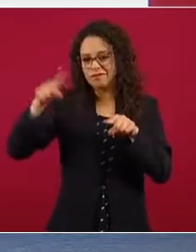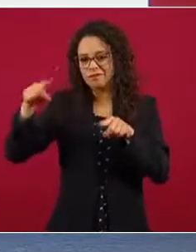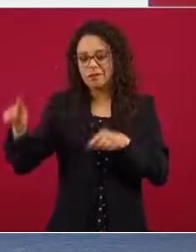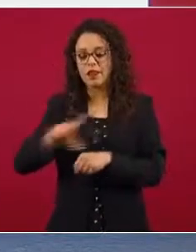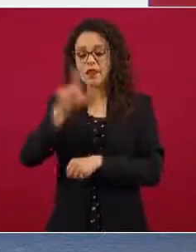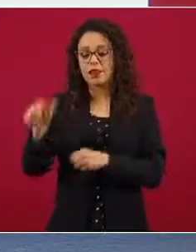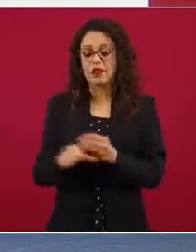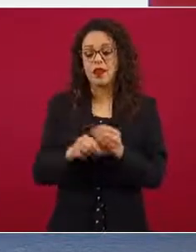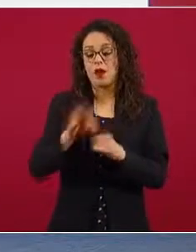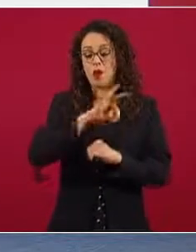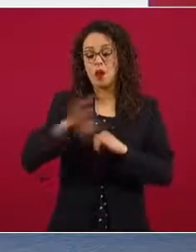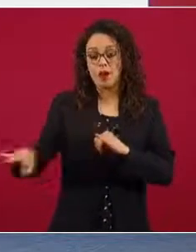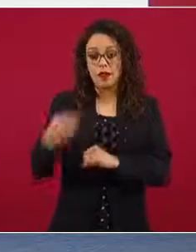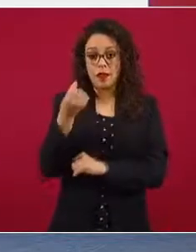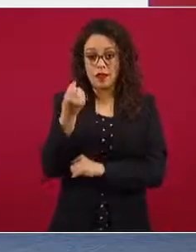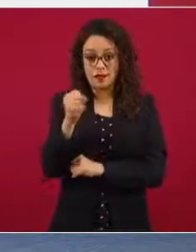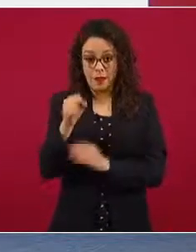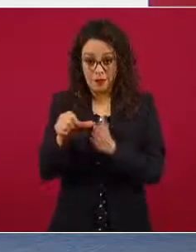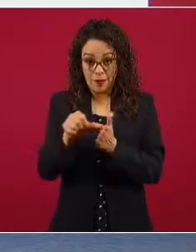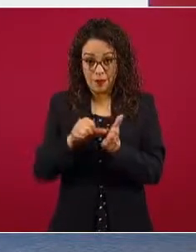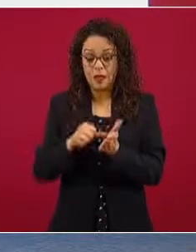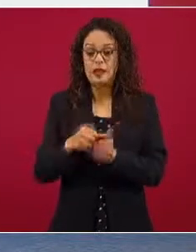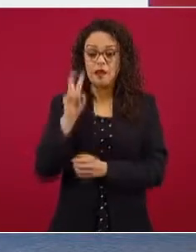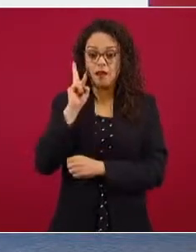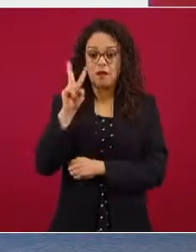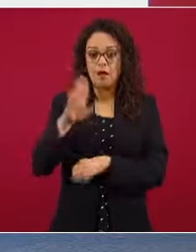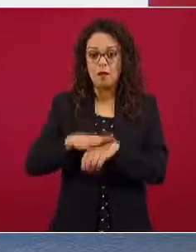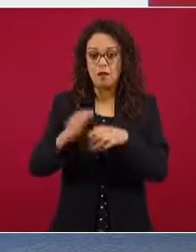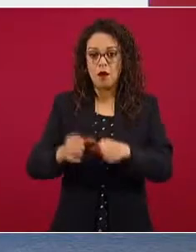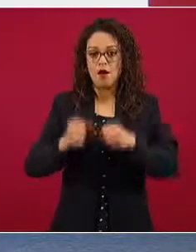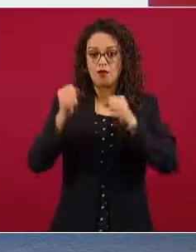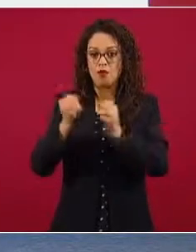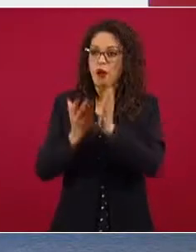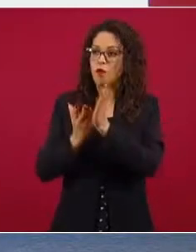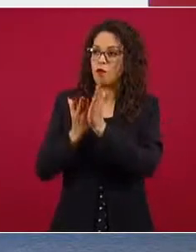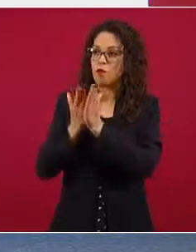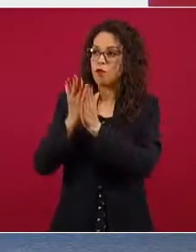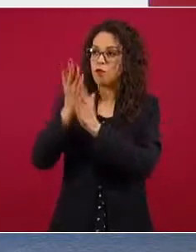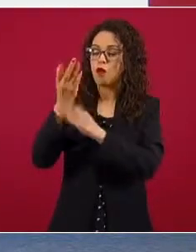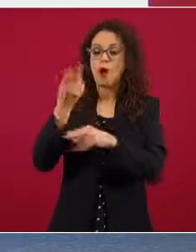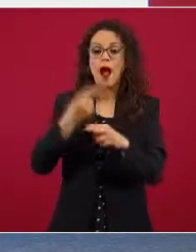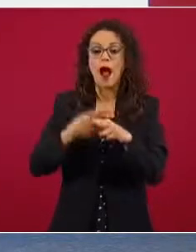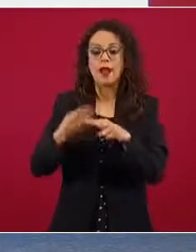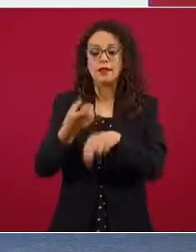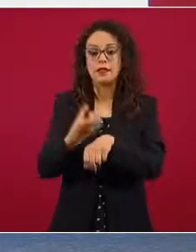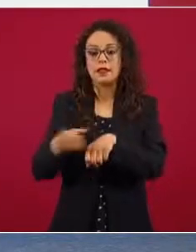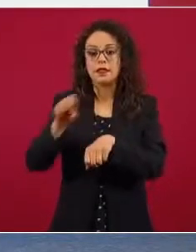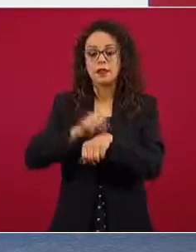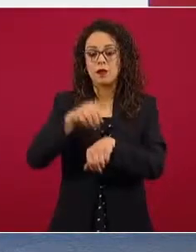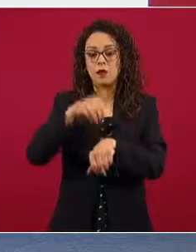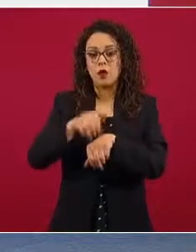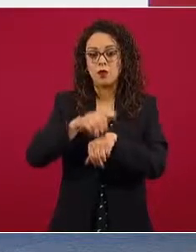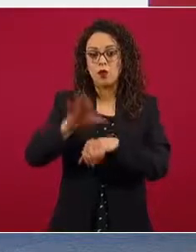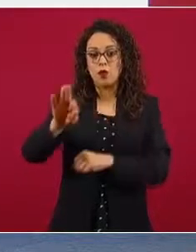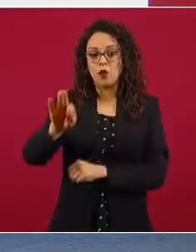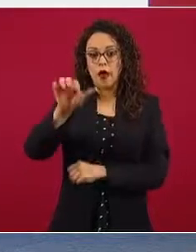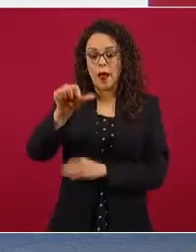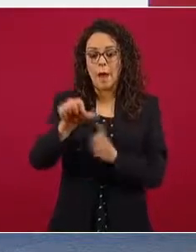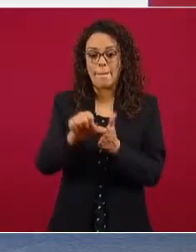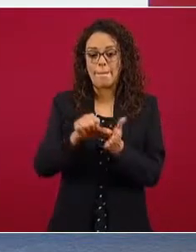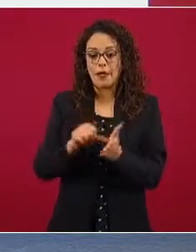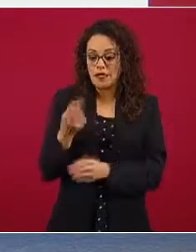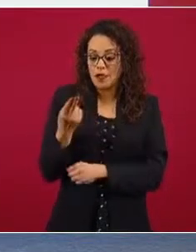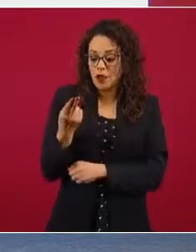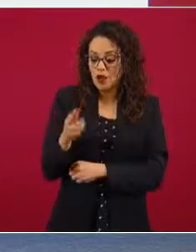de septiembre, empezamos a tener este incremento que duró hasta la semana 46 en el mes de noviembre y ya